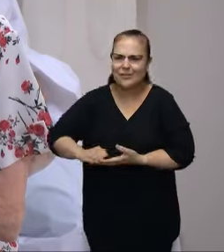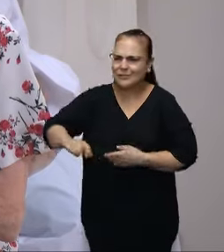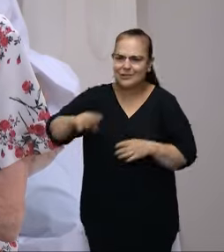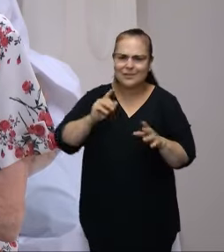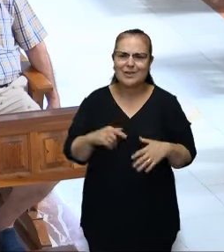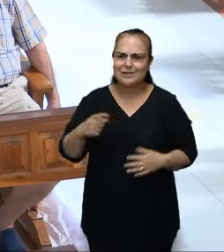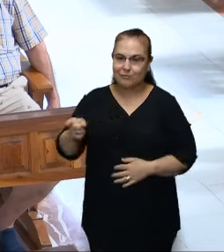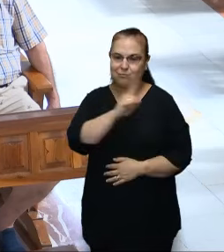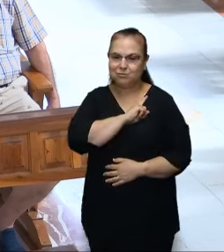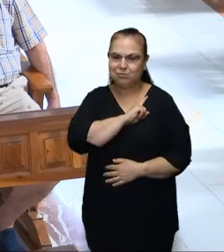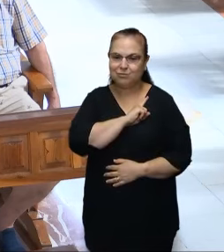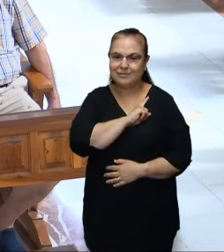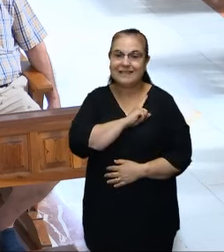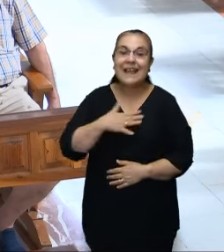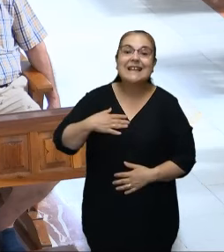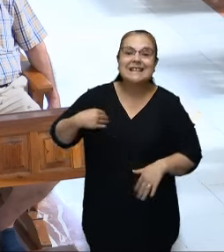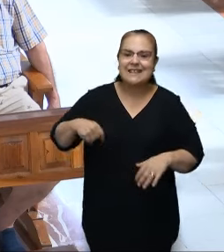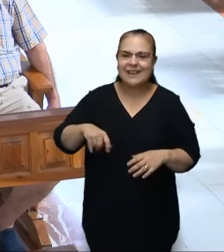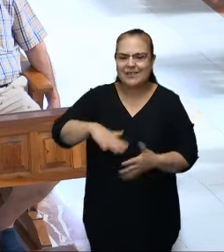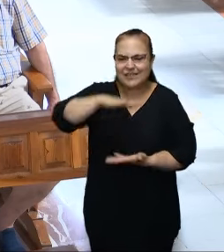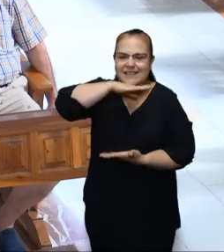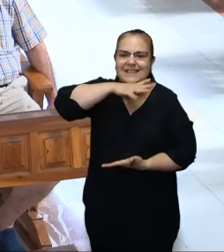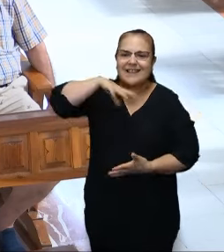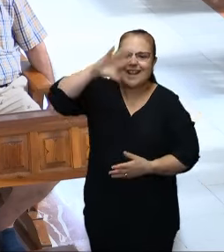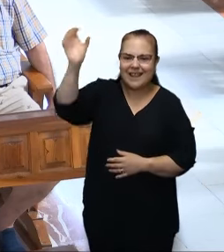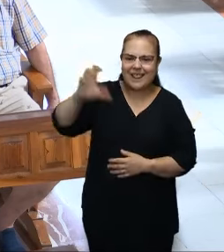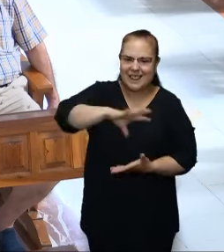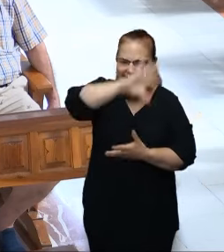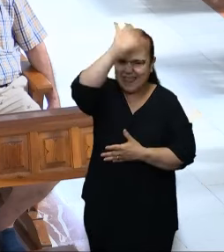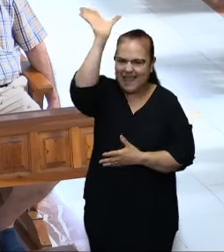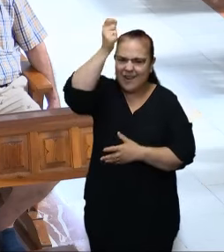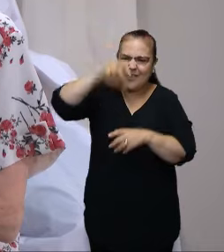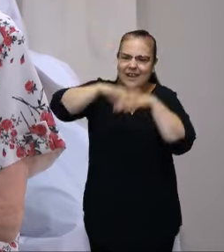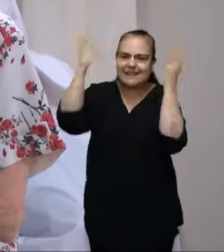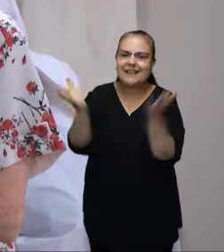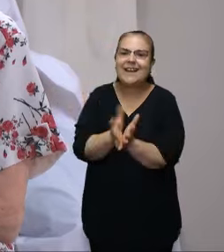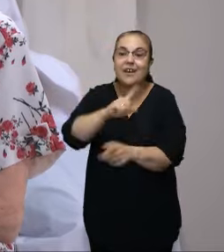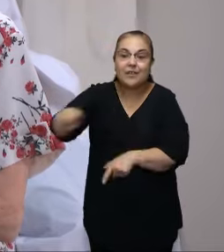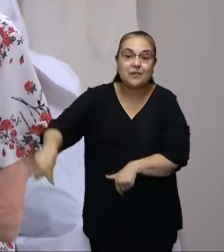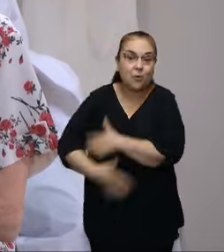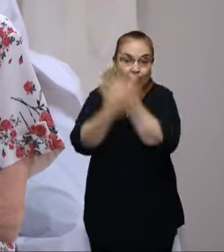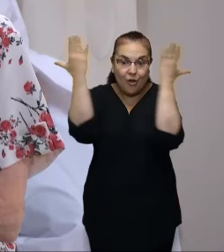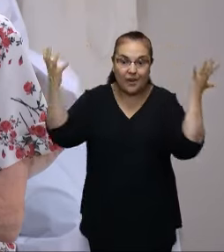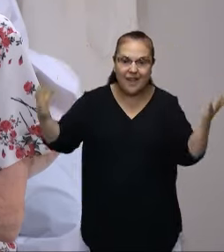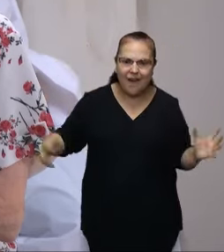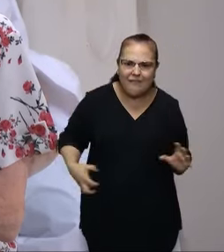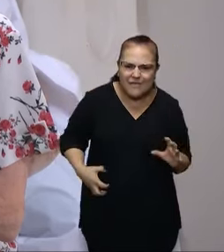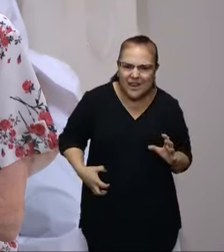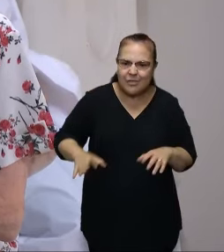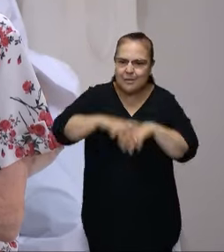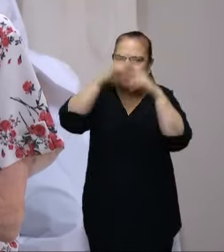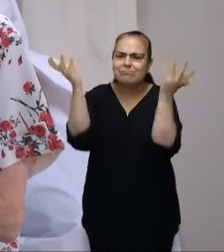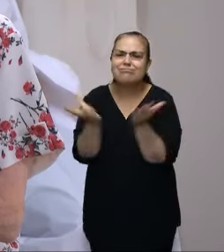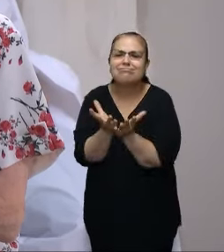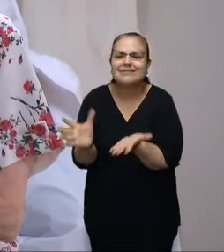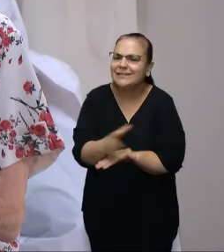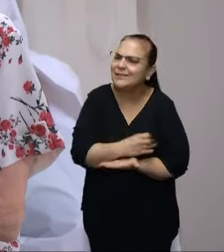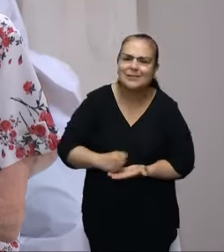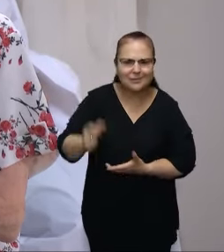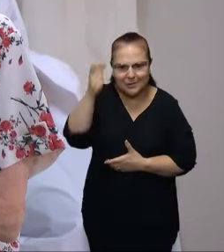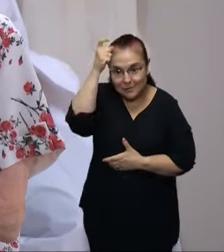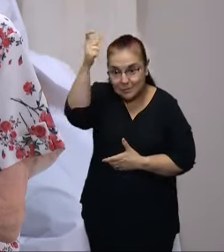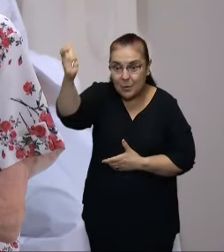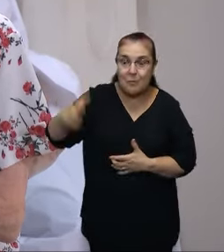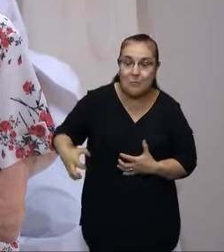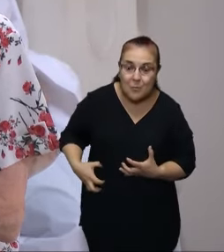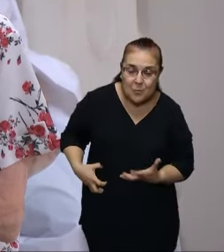ejércitos llenos están el cielo y la tierra de tu gloria Príncipes del orbe y todos los pueblos